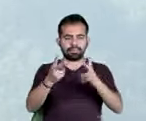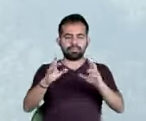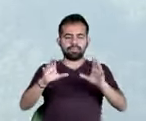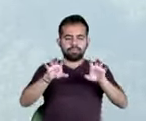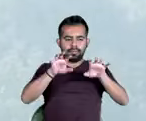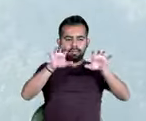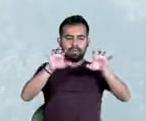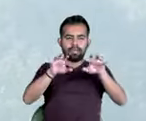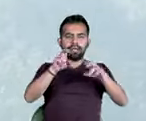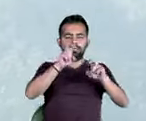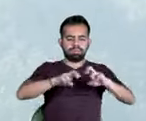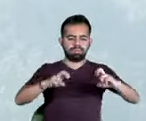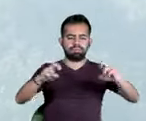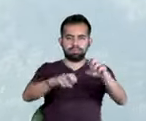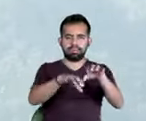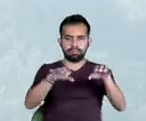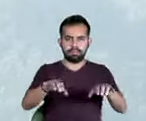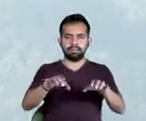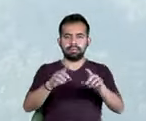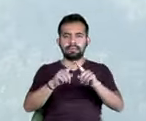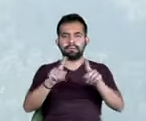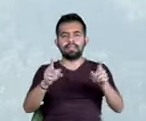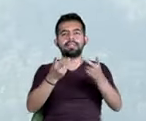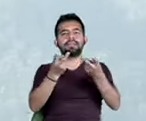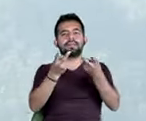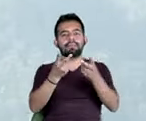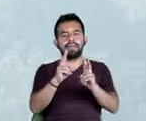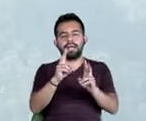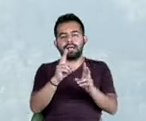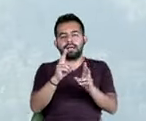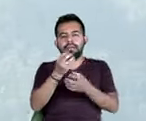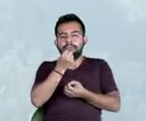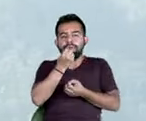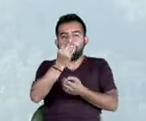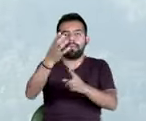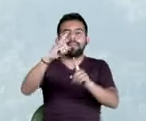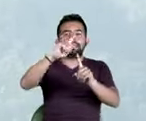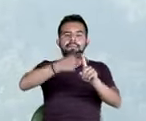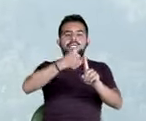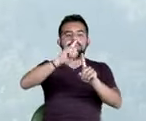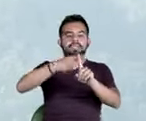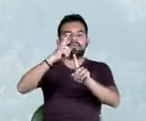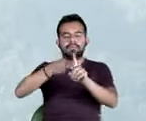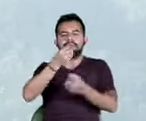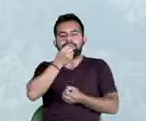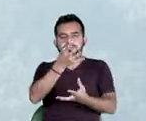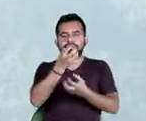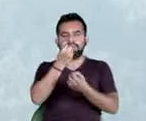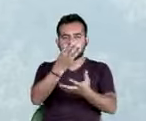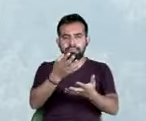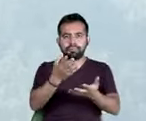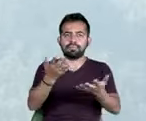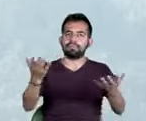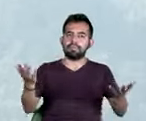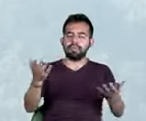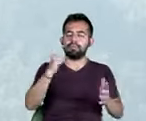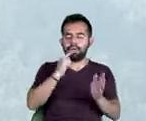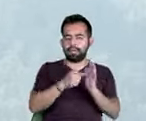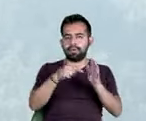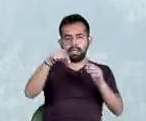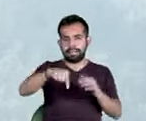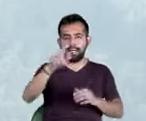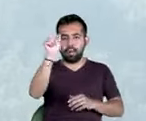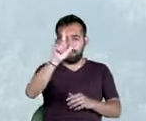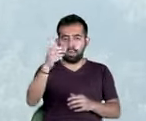vamos a hacer, o con, por ejemplo, el ejercicio de rendición de cuentas semanal. No lo podré hacer el día lunes 15 porque estamos recién